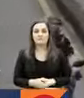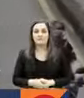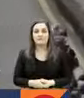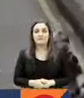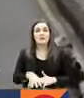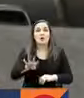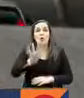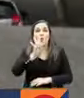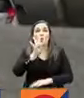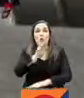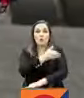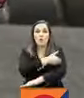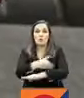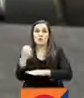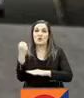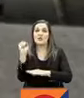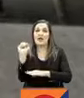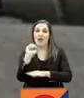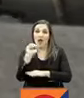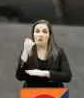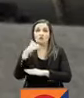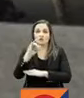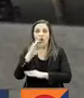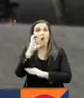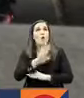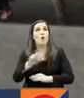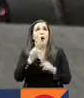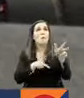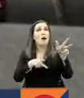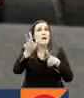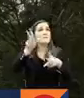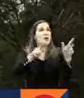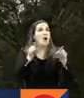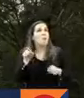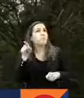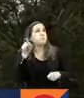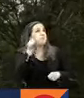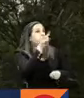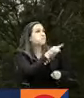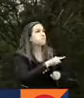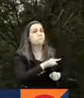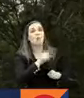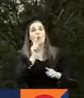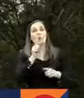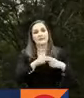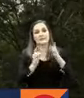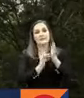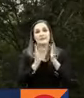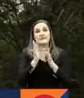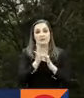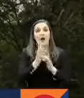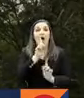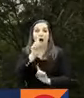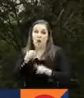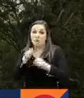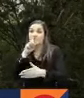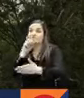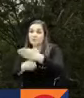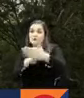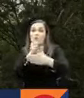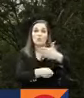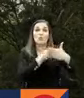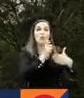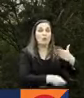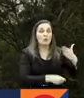millones de vehículos que se han desplazado por todo el país en el inicio de Semana Santa. Las cifras de comparendos por violar las medidas de restricción en todo el